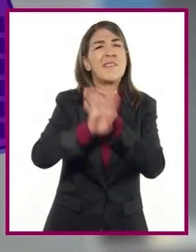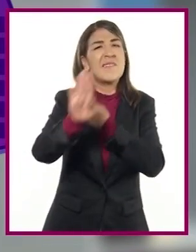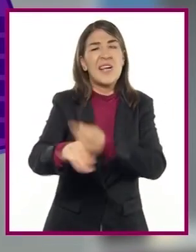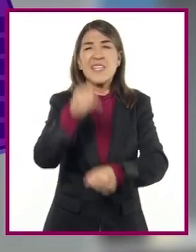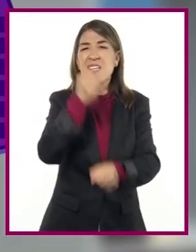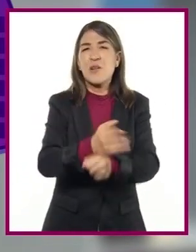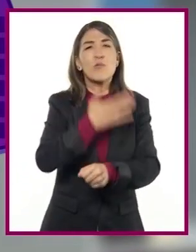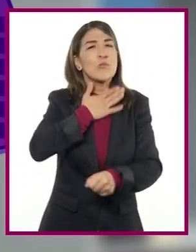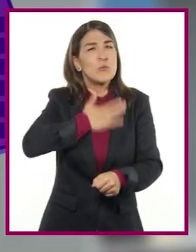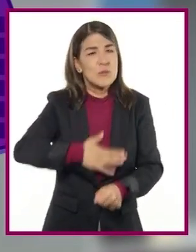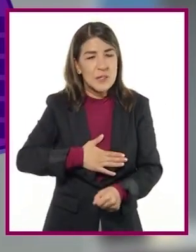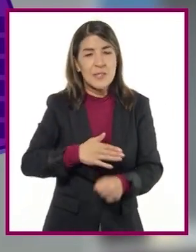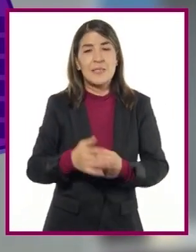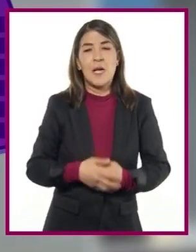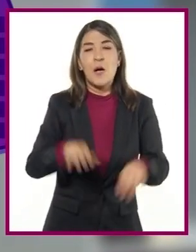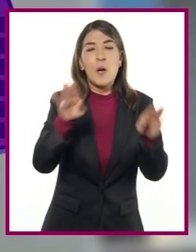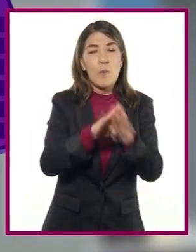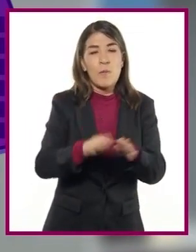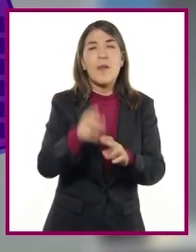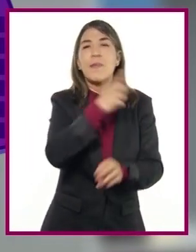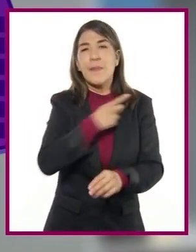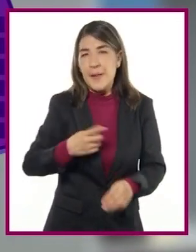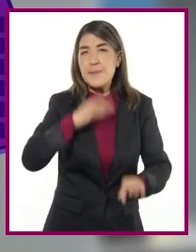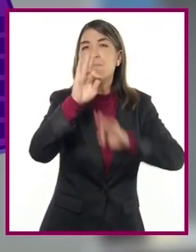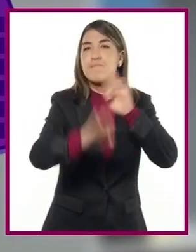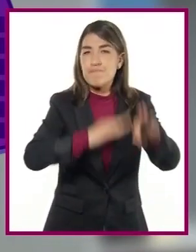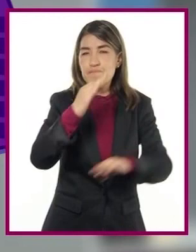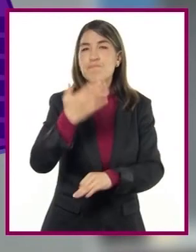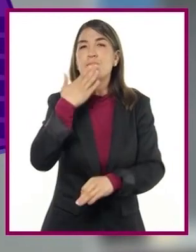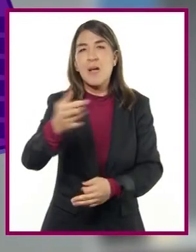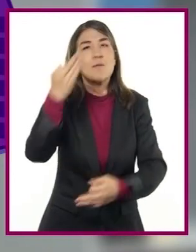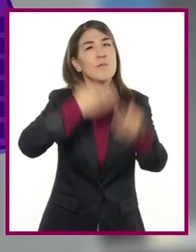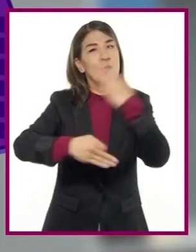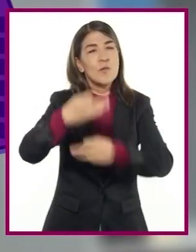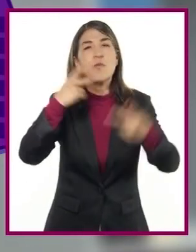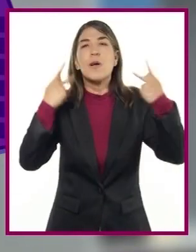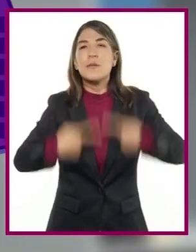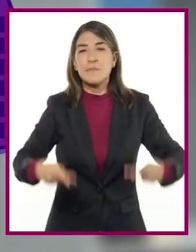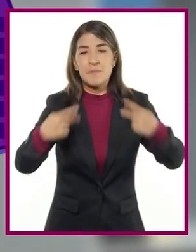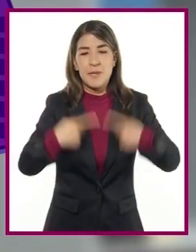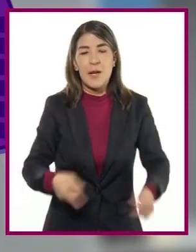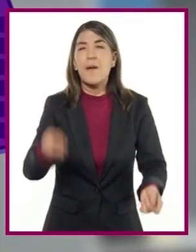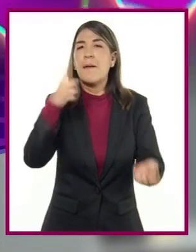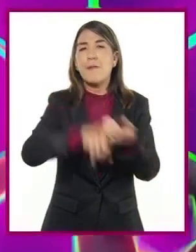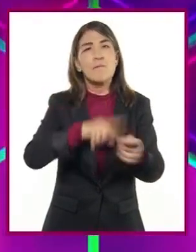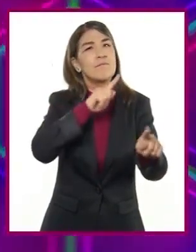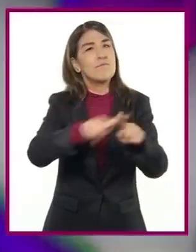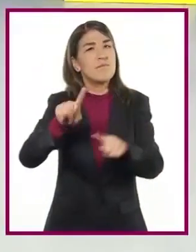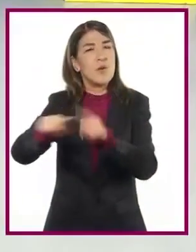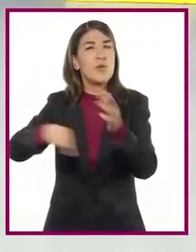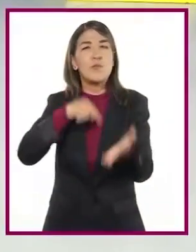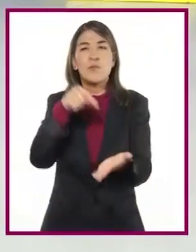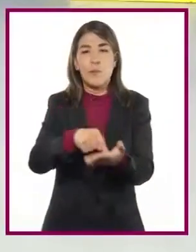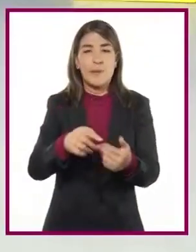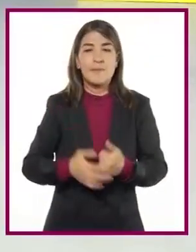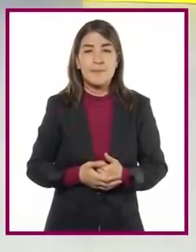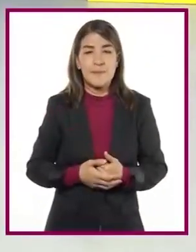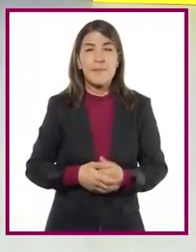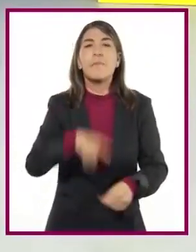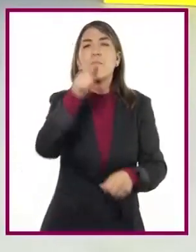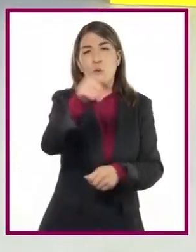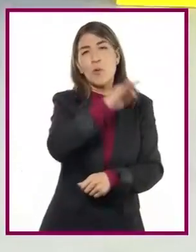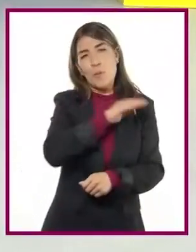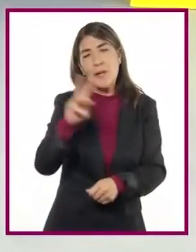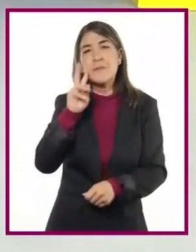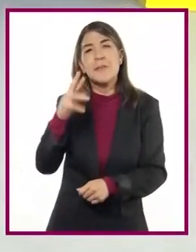y favoreciendo un trato digno para todas las personas en todo lugar. Les invito a que